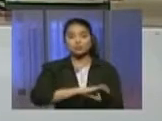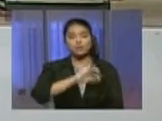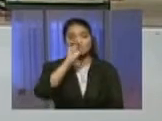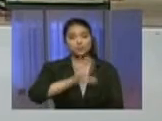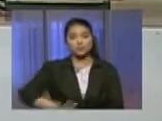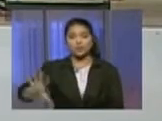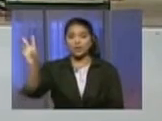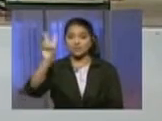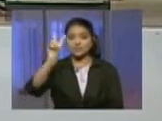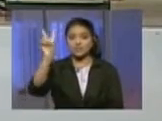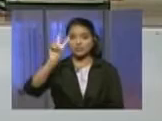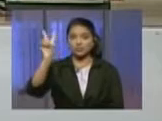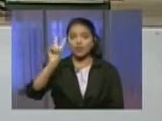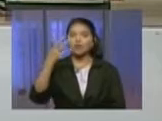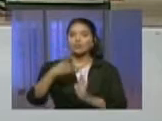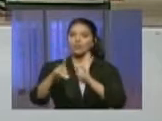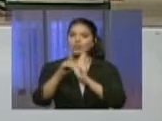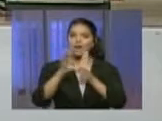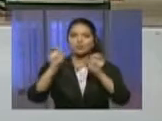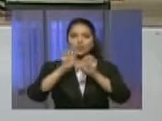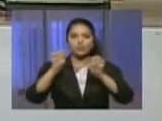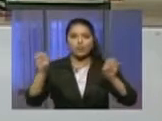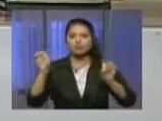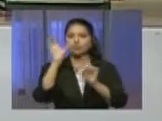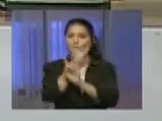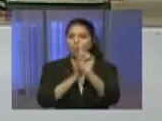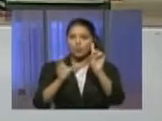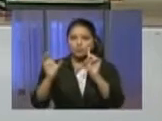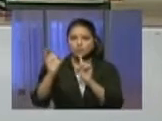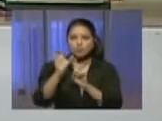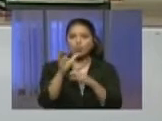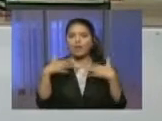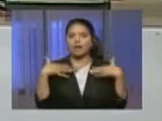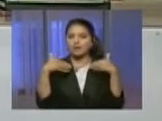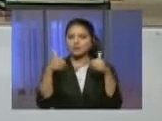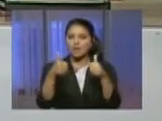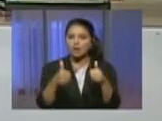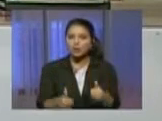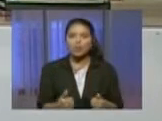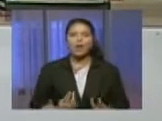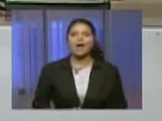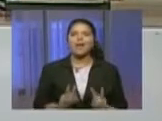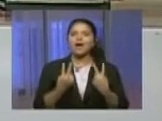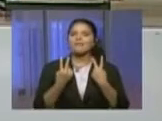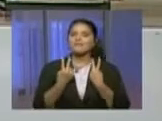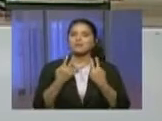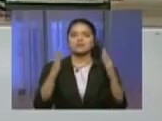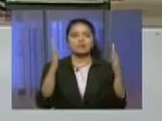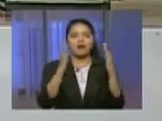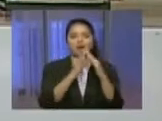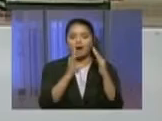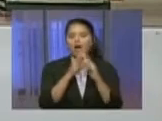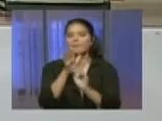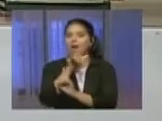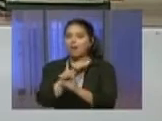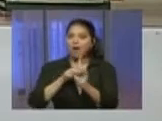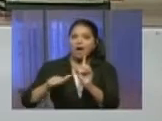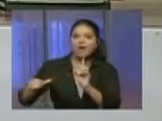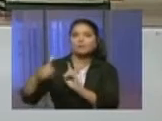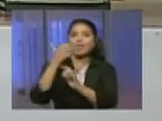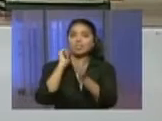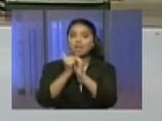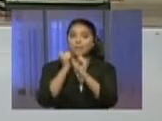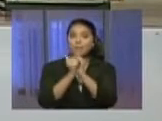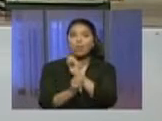país los derechos a la educación a la cultura a la salud a la vida a la vivienda al hábitat al deporte a la